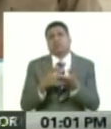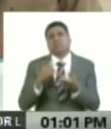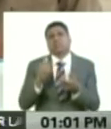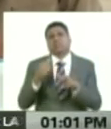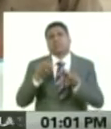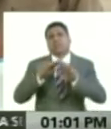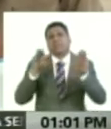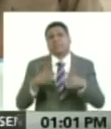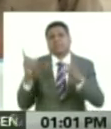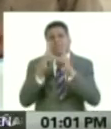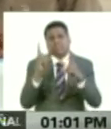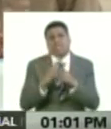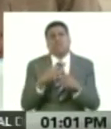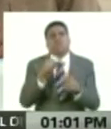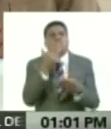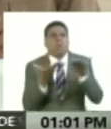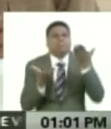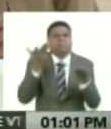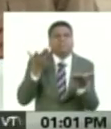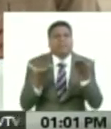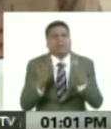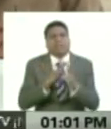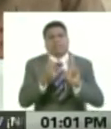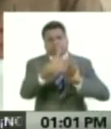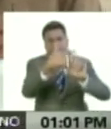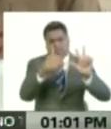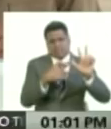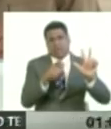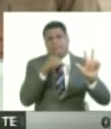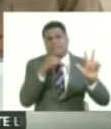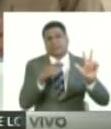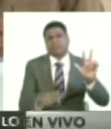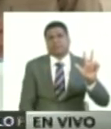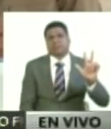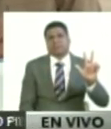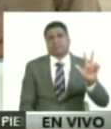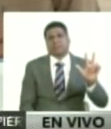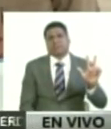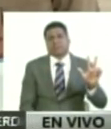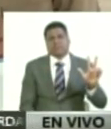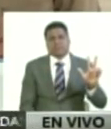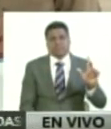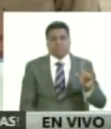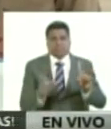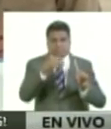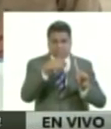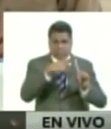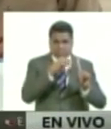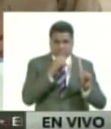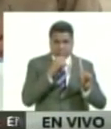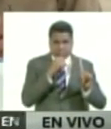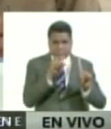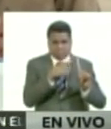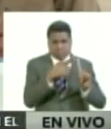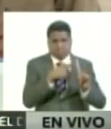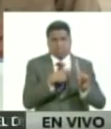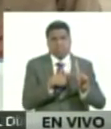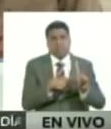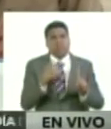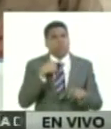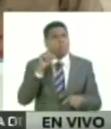diálogo. Quería saber cuál es ese balance que usted tiene. ¿Cómo no? Comienzo por su segunda pregunta. Yo vi en